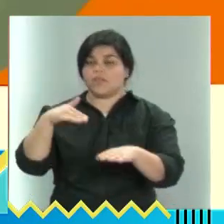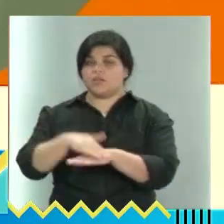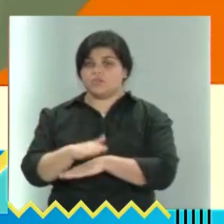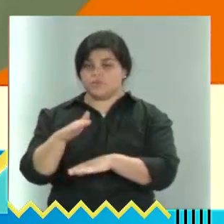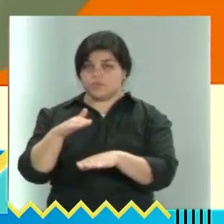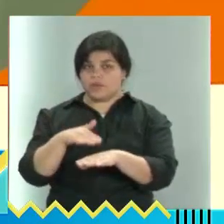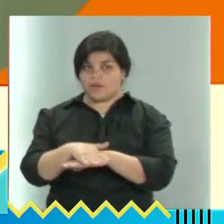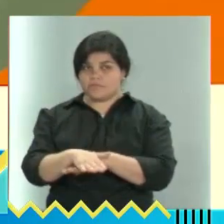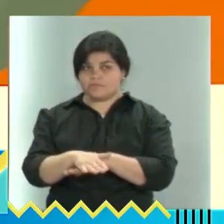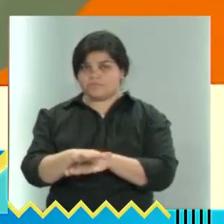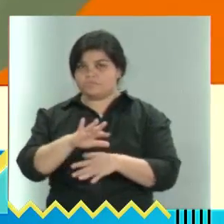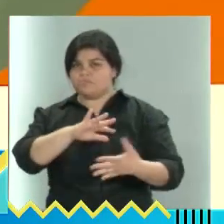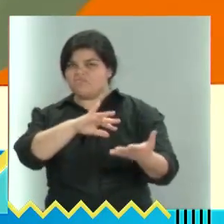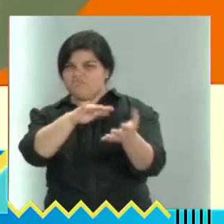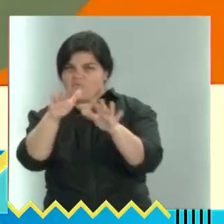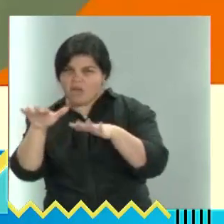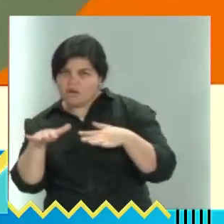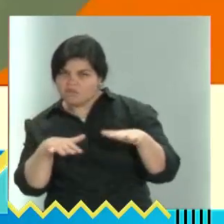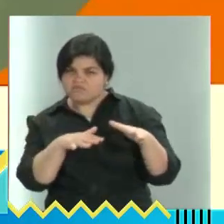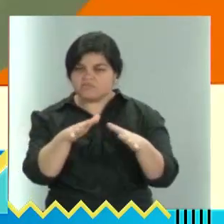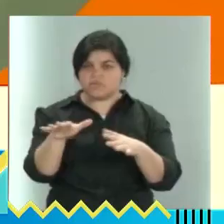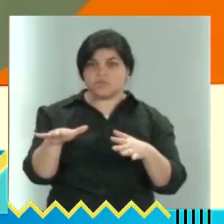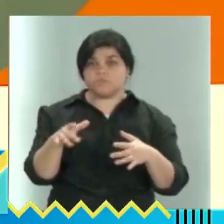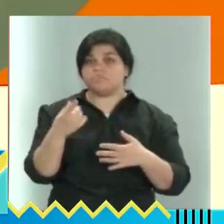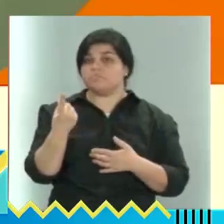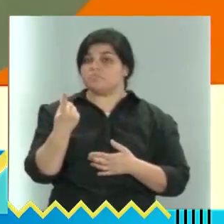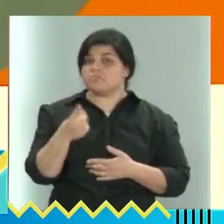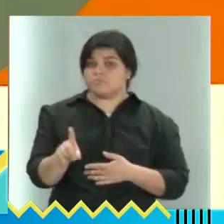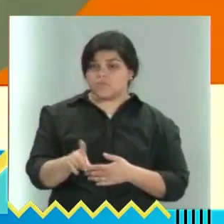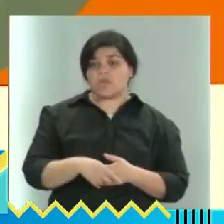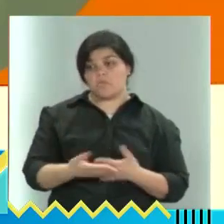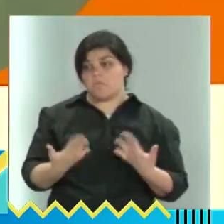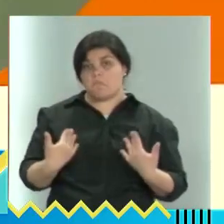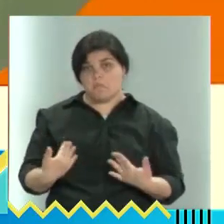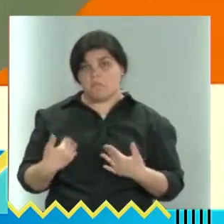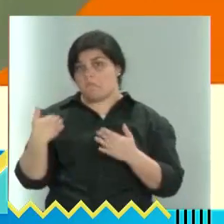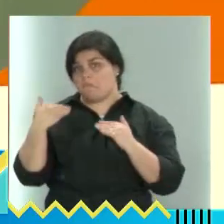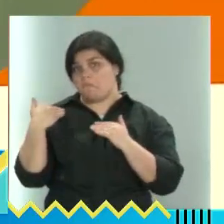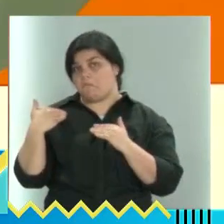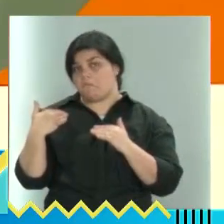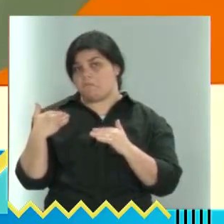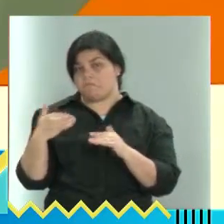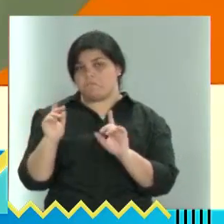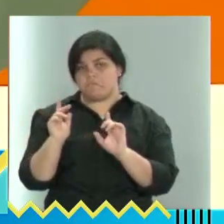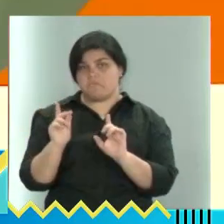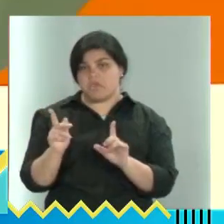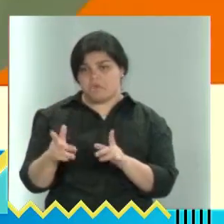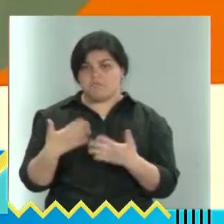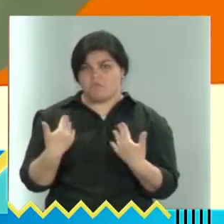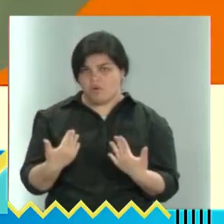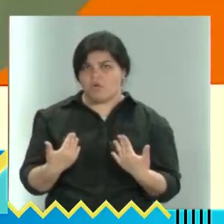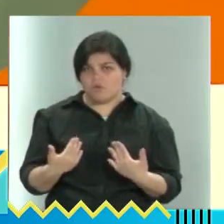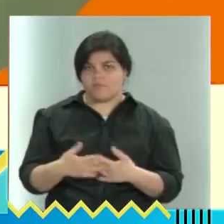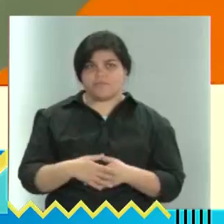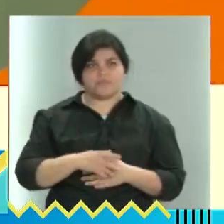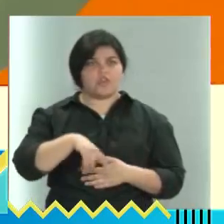es medio heterogénea, claro, pero ha sabido mantener una escala que otras ciudades